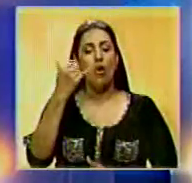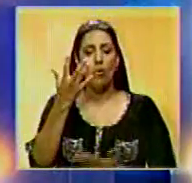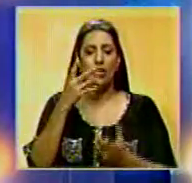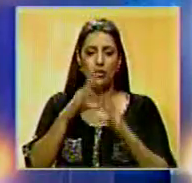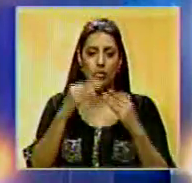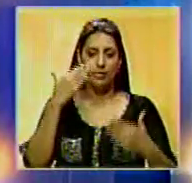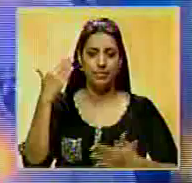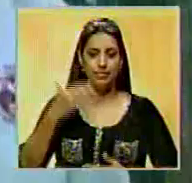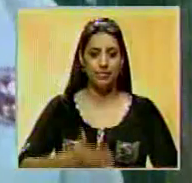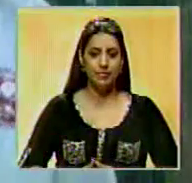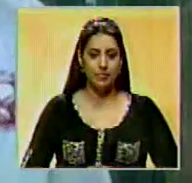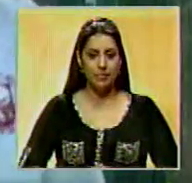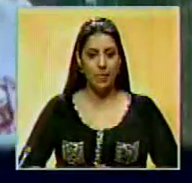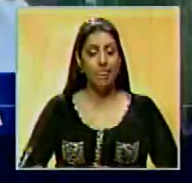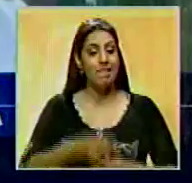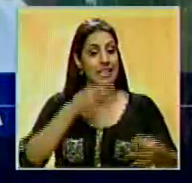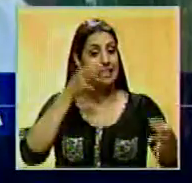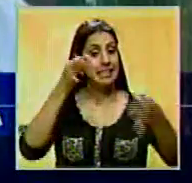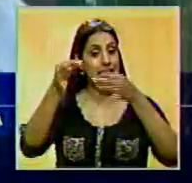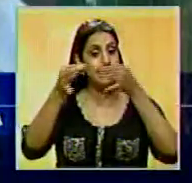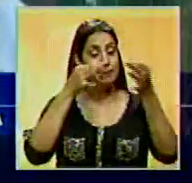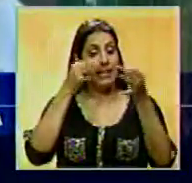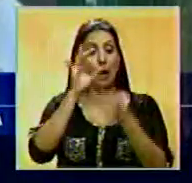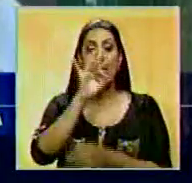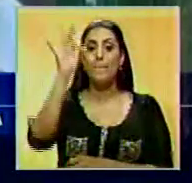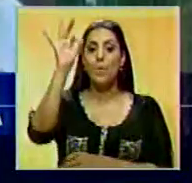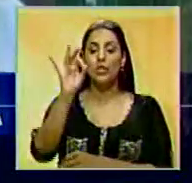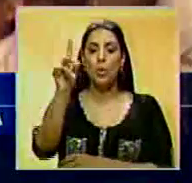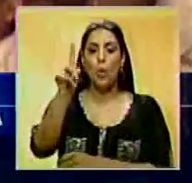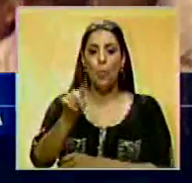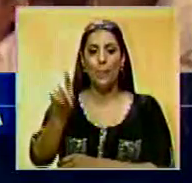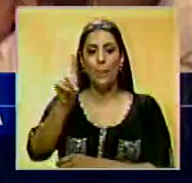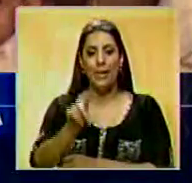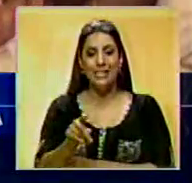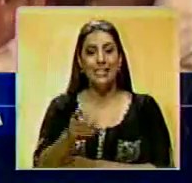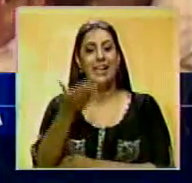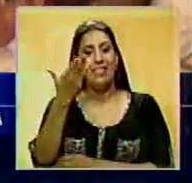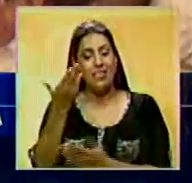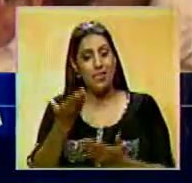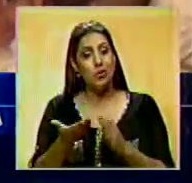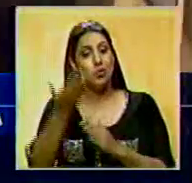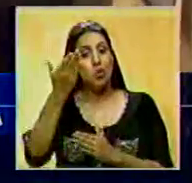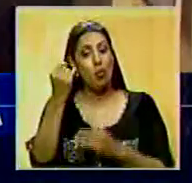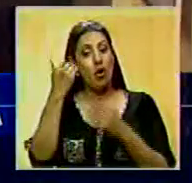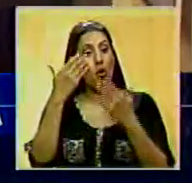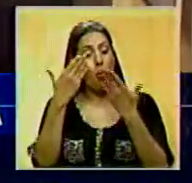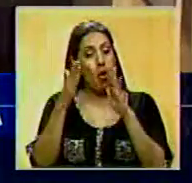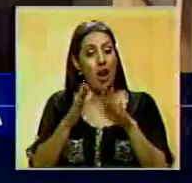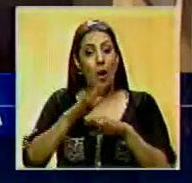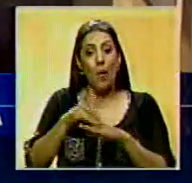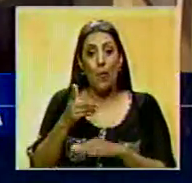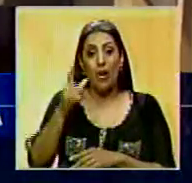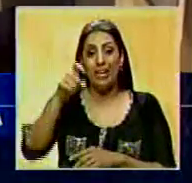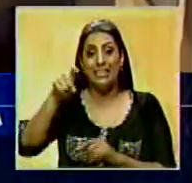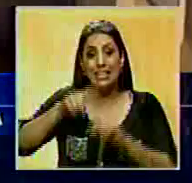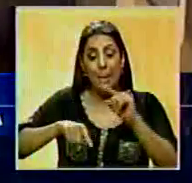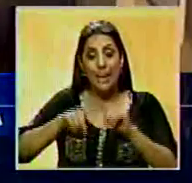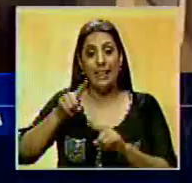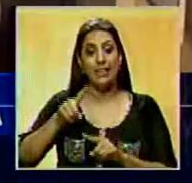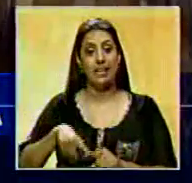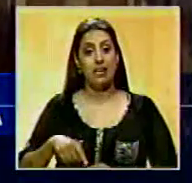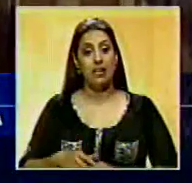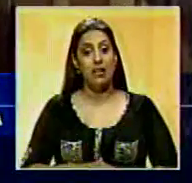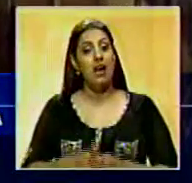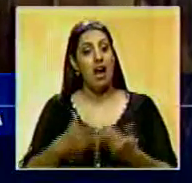tiene los detalles. Explican que este porcentaje de mensualidad lo hacen en base a la estructura de costos de acuerdo a las necesidades de cada